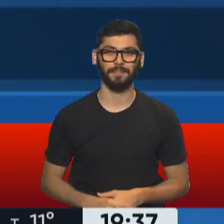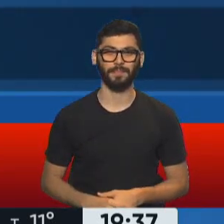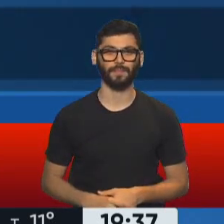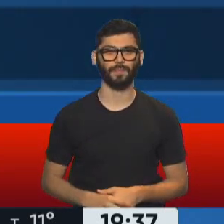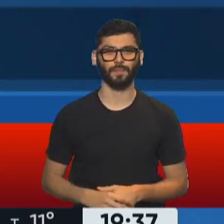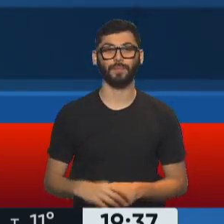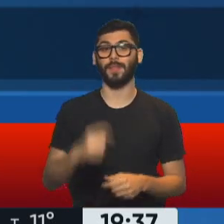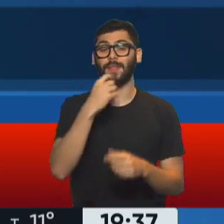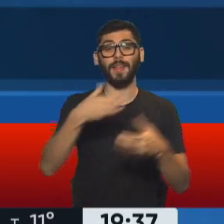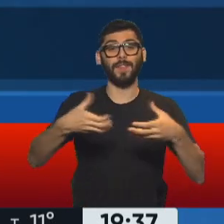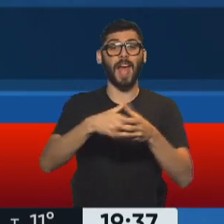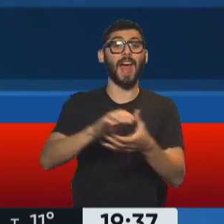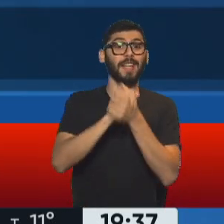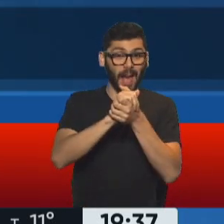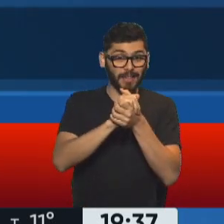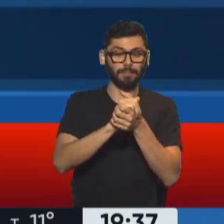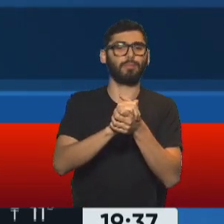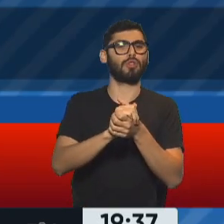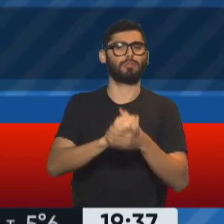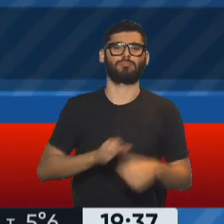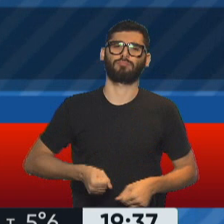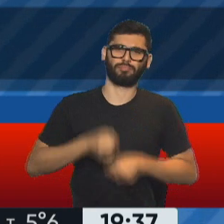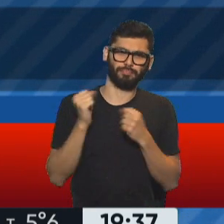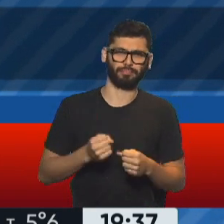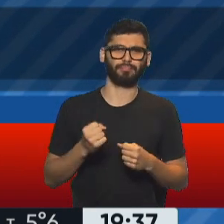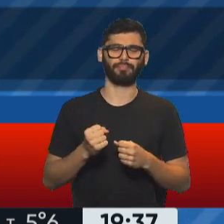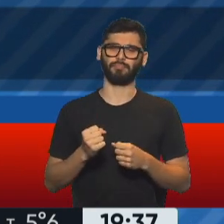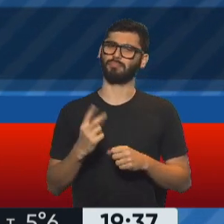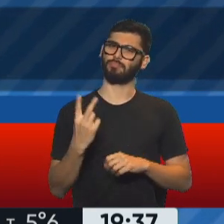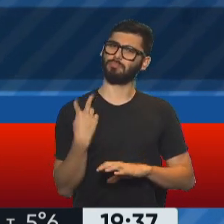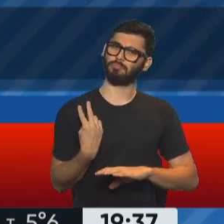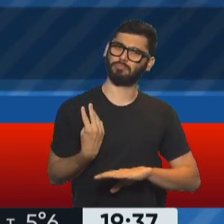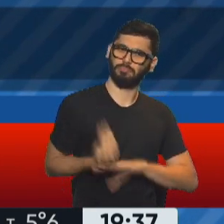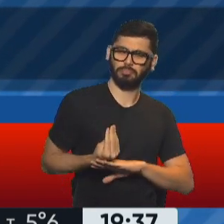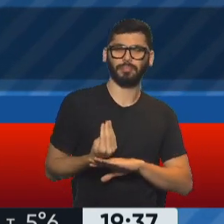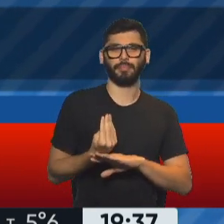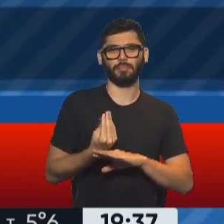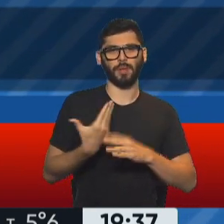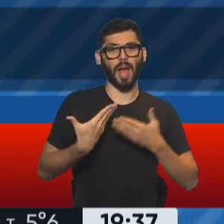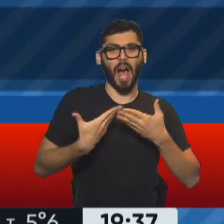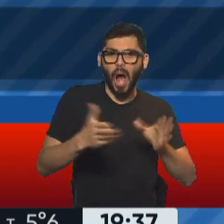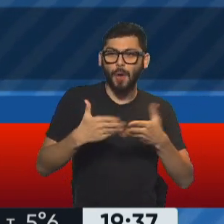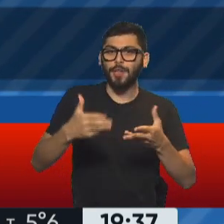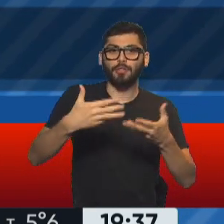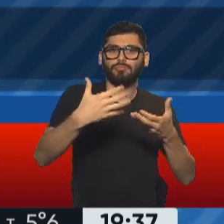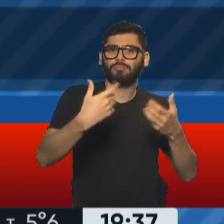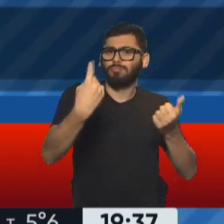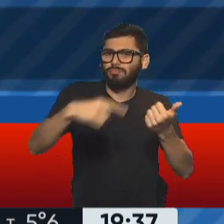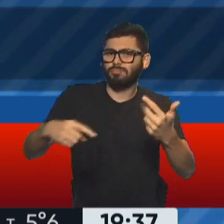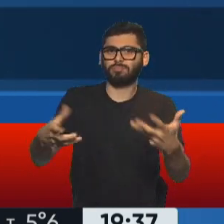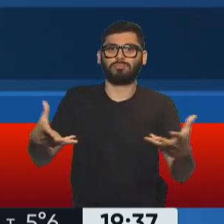y el radicalismo se pone de pie lidera y convocar se abre y convoca a todos los sectores